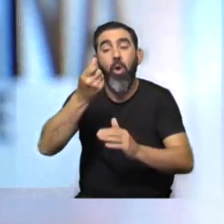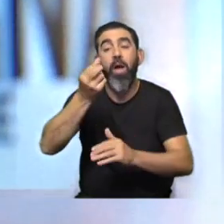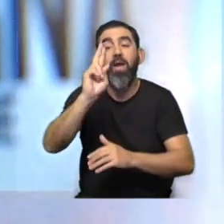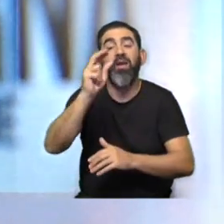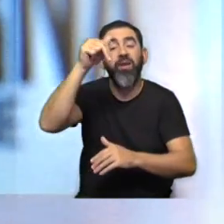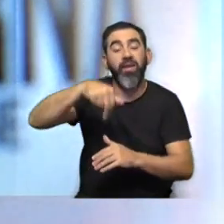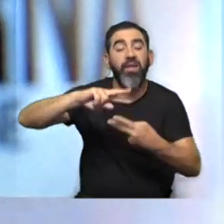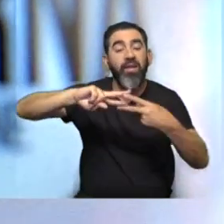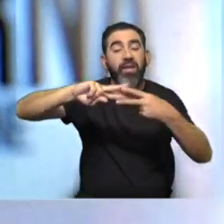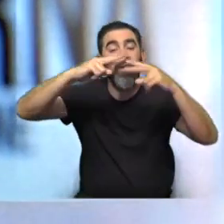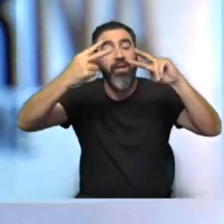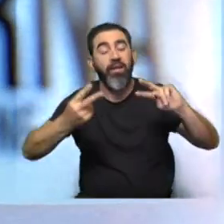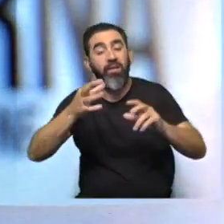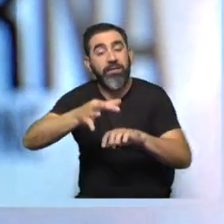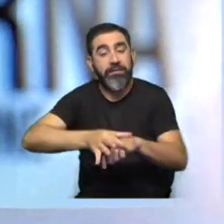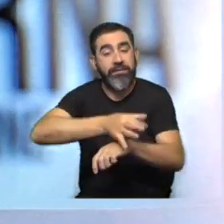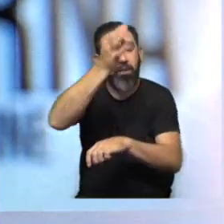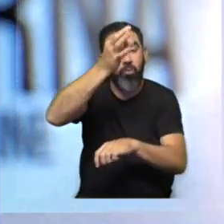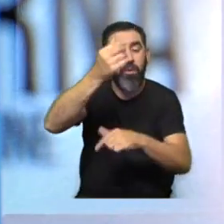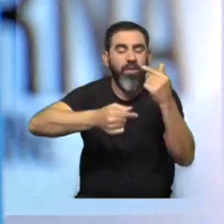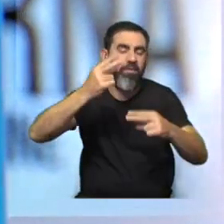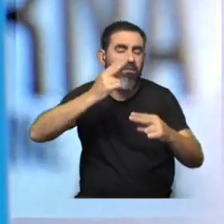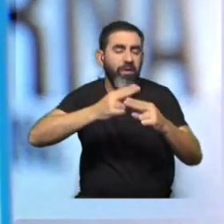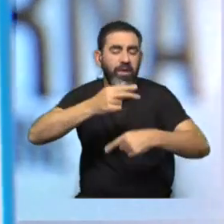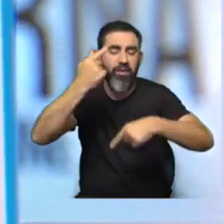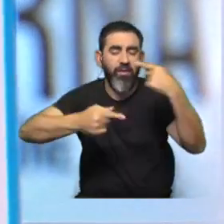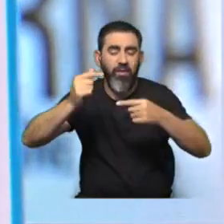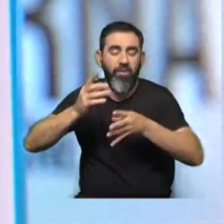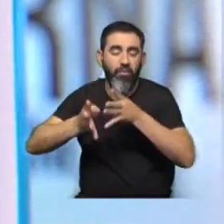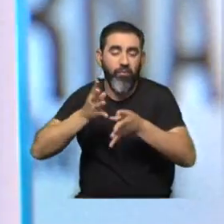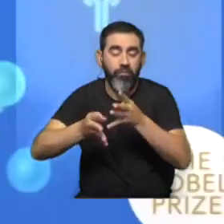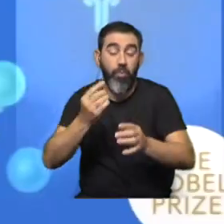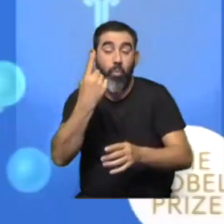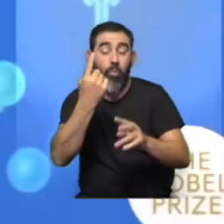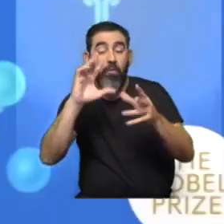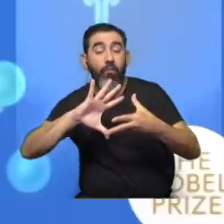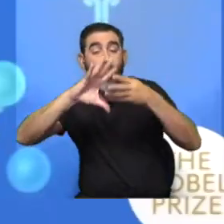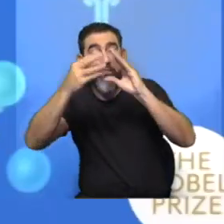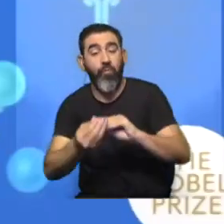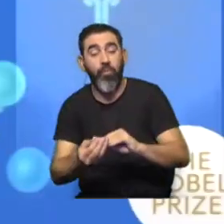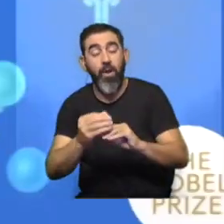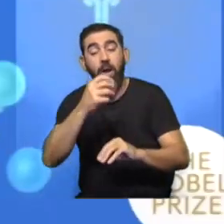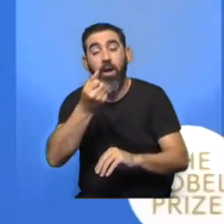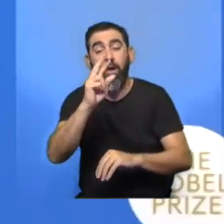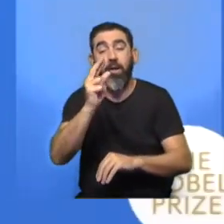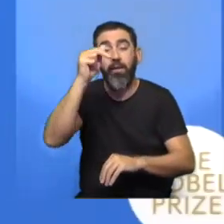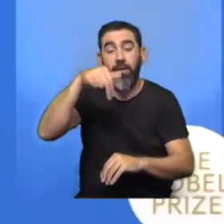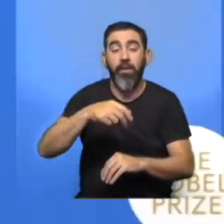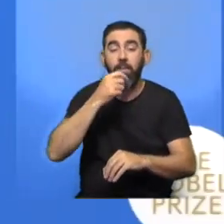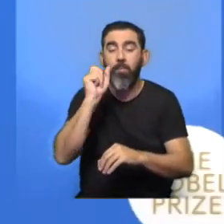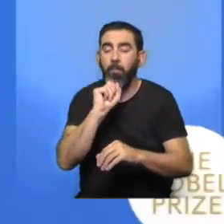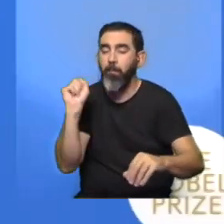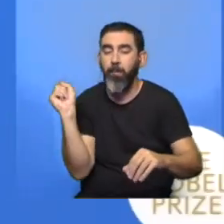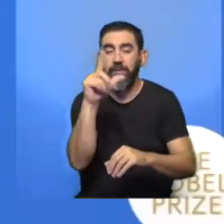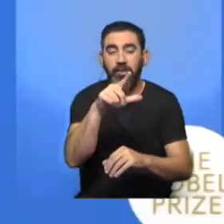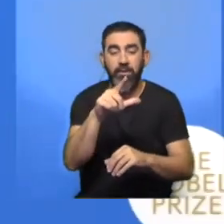material genético presente en las células que toma diferentes nombres según su función. Uno de estos tipos es el ARN mensajero, cuyo